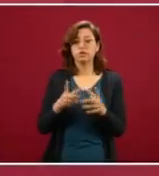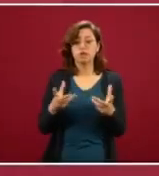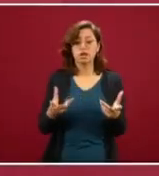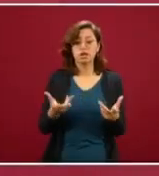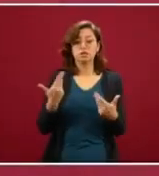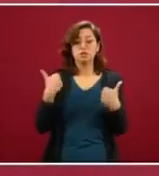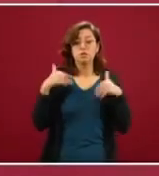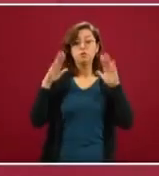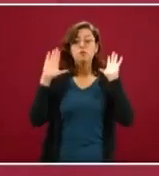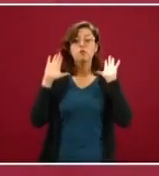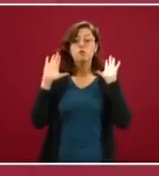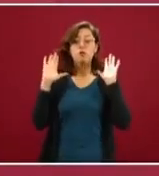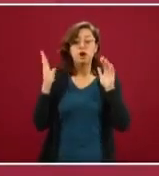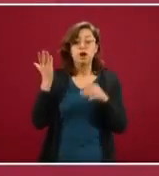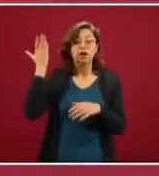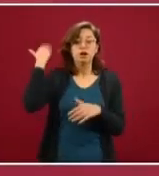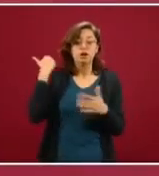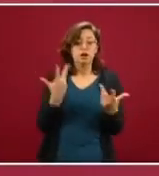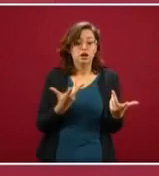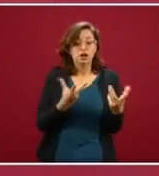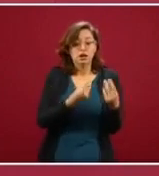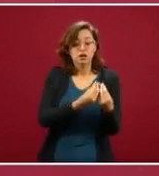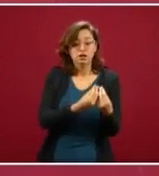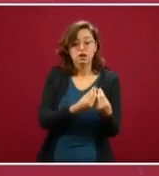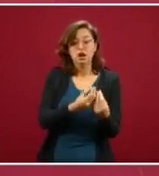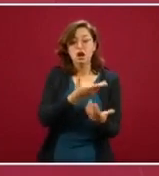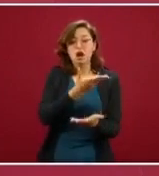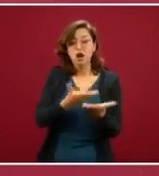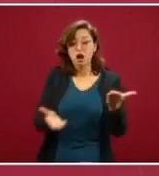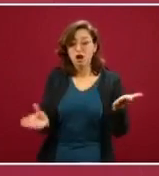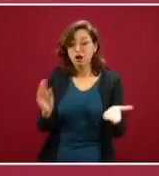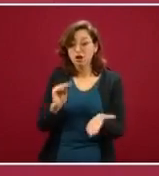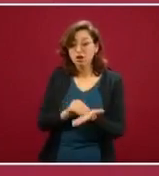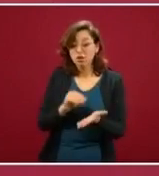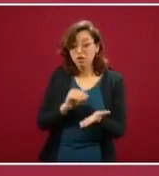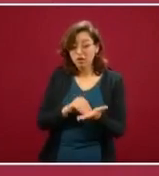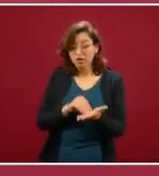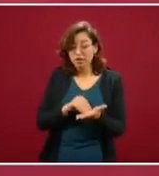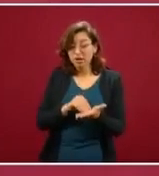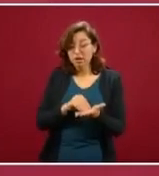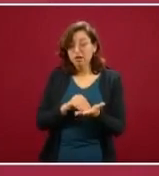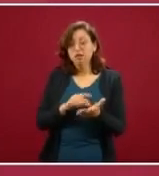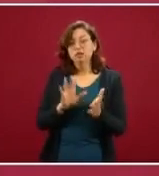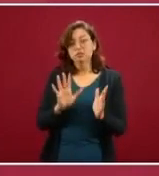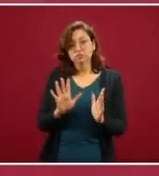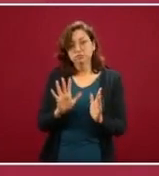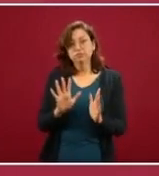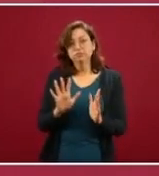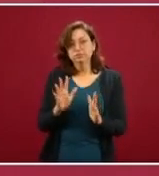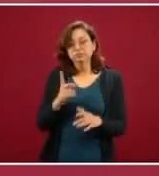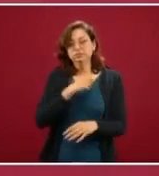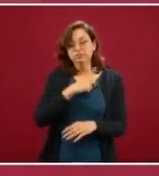estuvieron y pueden estar con nosotros,